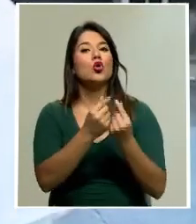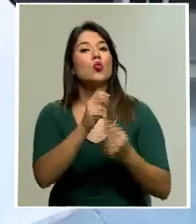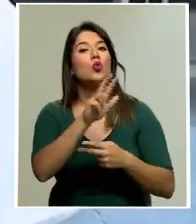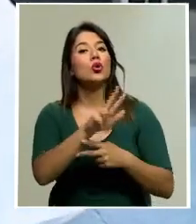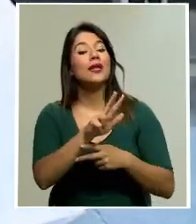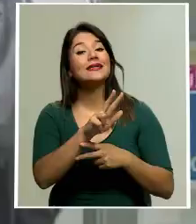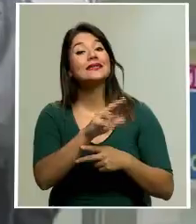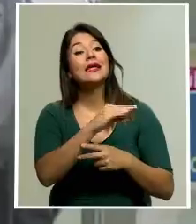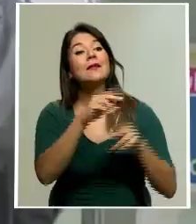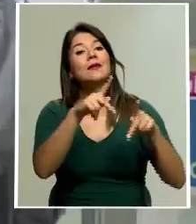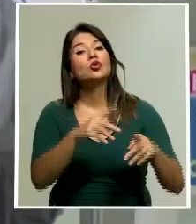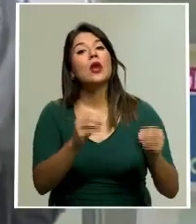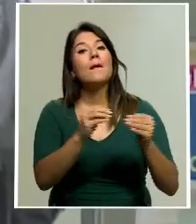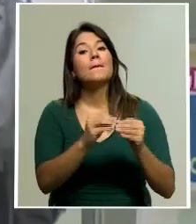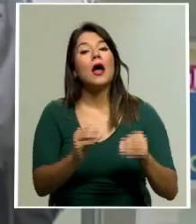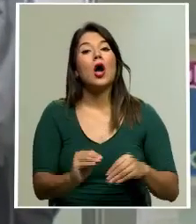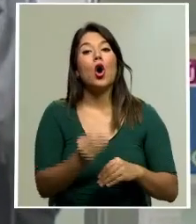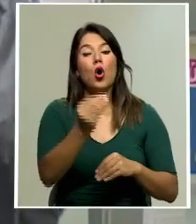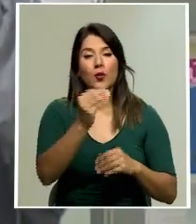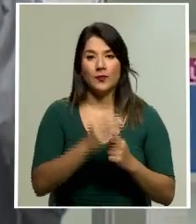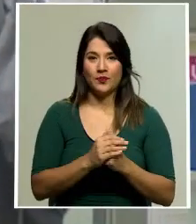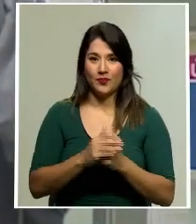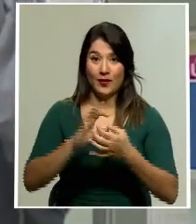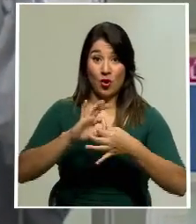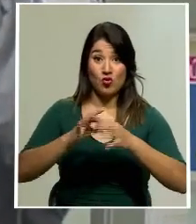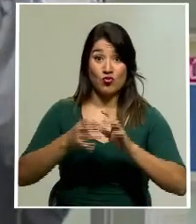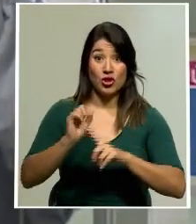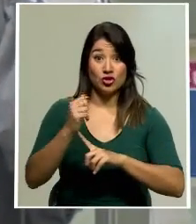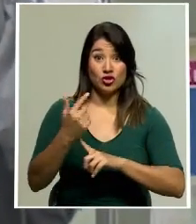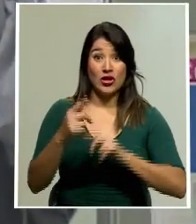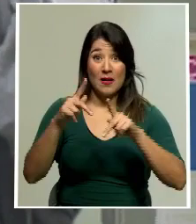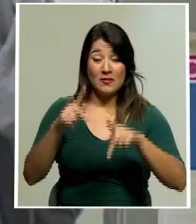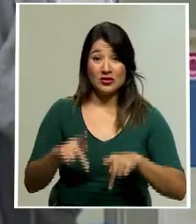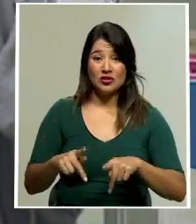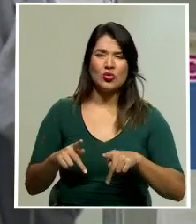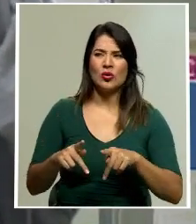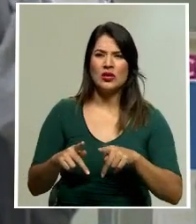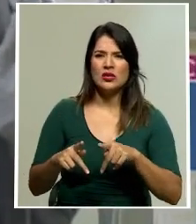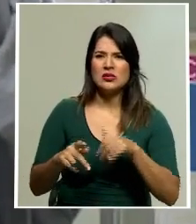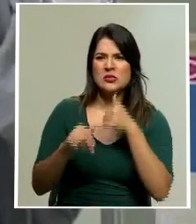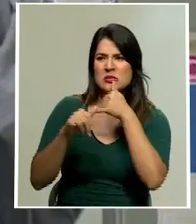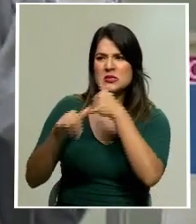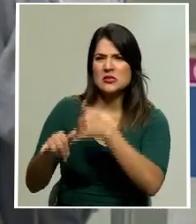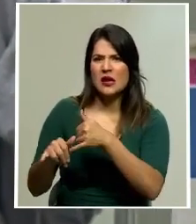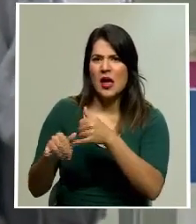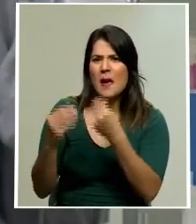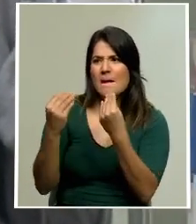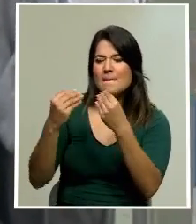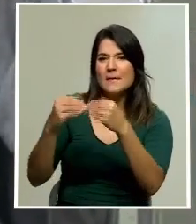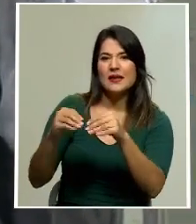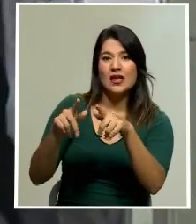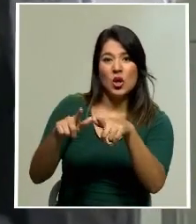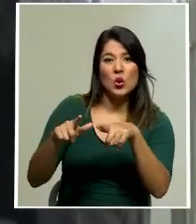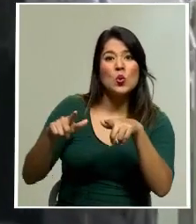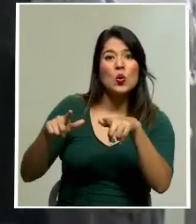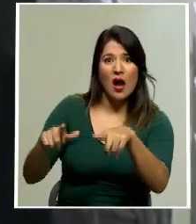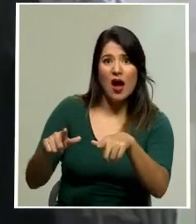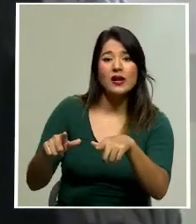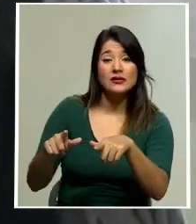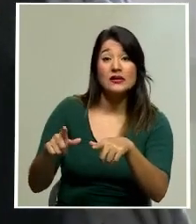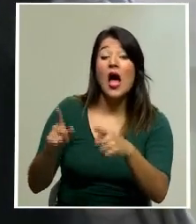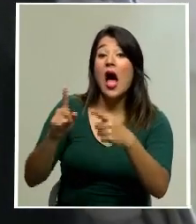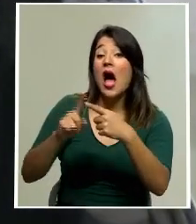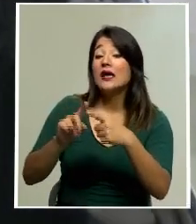población más joven. Y pese a que en redes sociales vecinos denunciaron la posible venta de espacios en las filas con costos de hasta